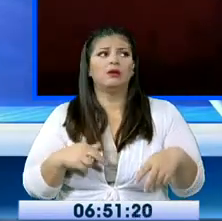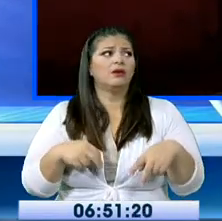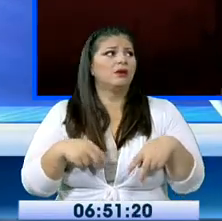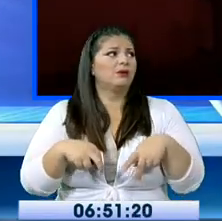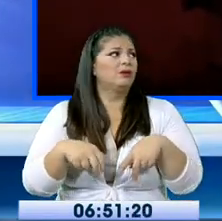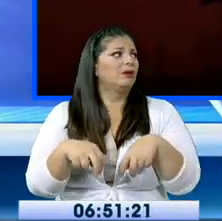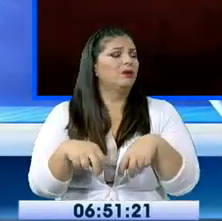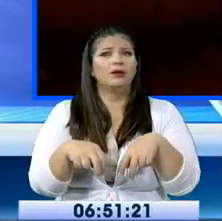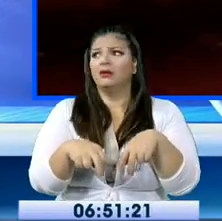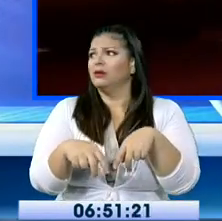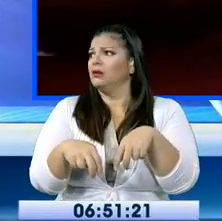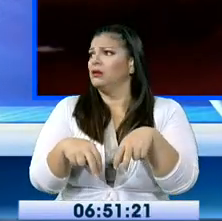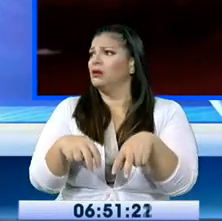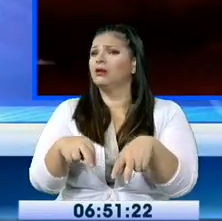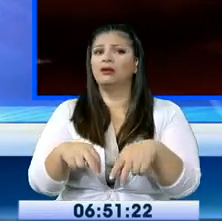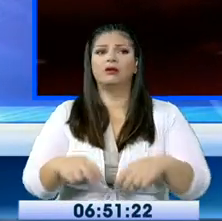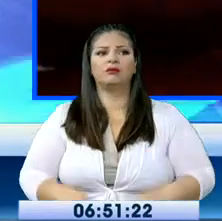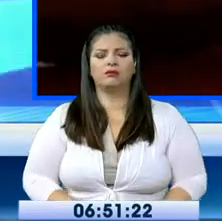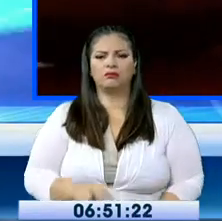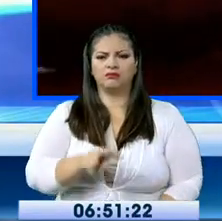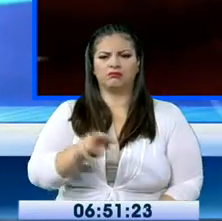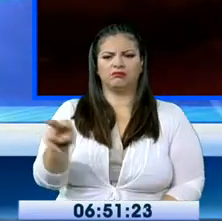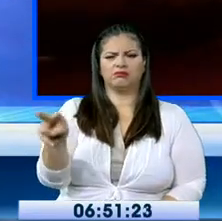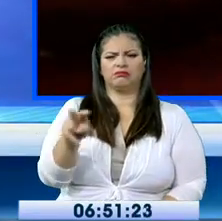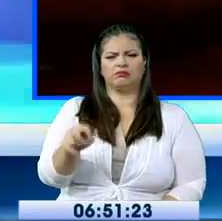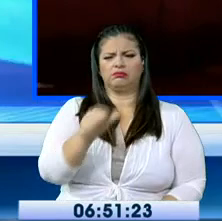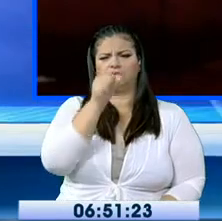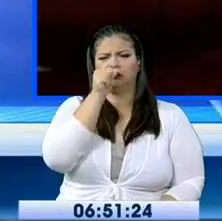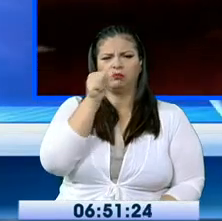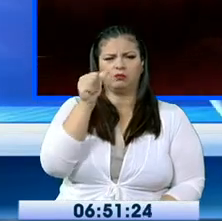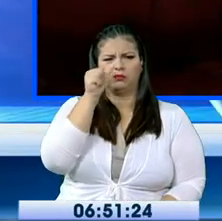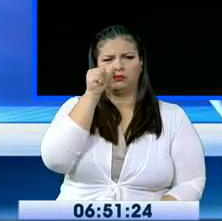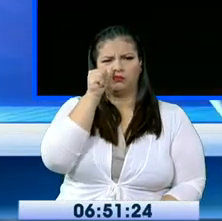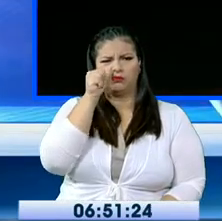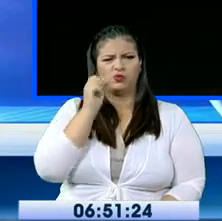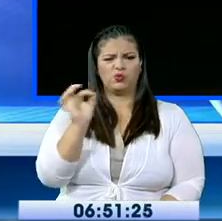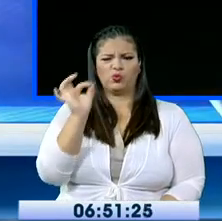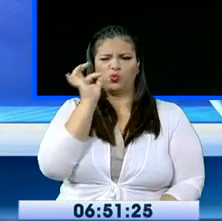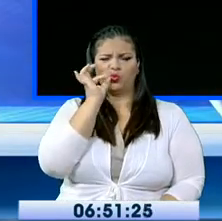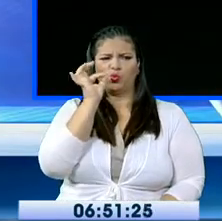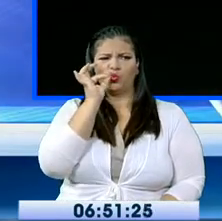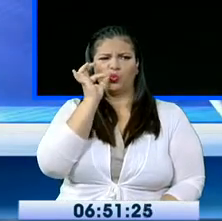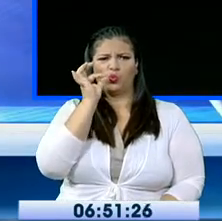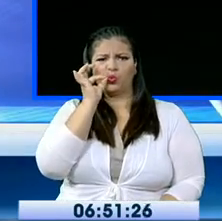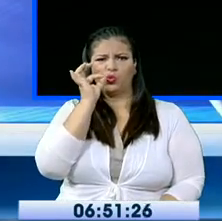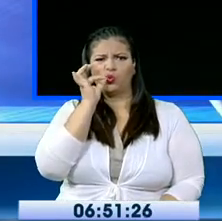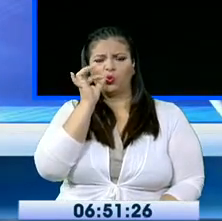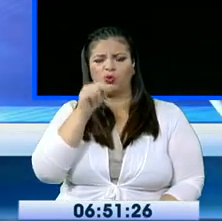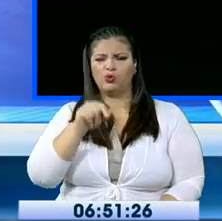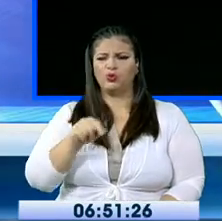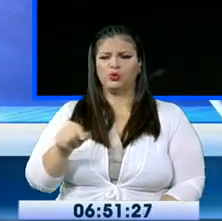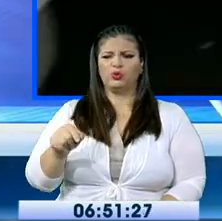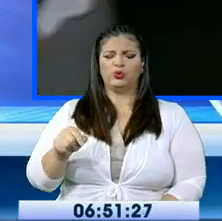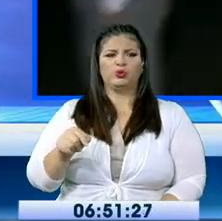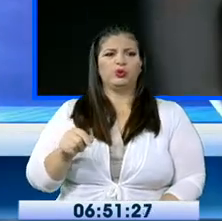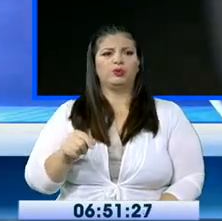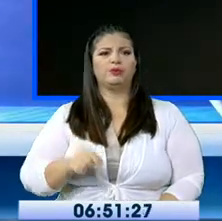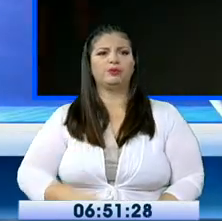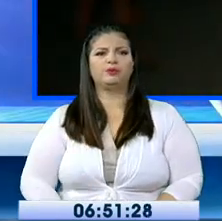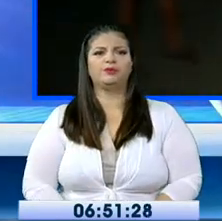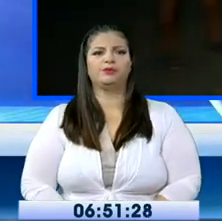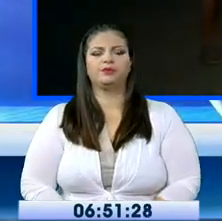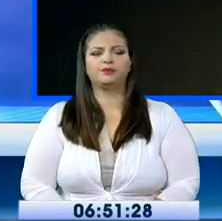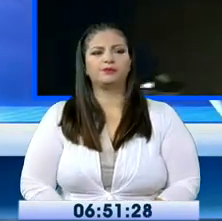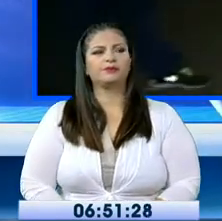observar a personas consumiendo sustancias psicotrópicas y demás situaciones. Mi señora, muy buenos